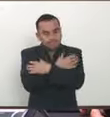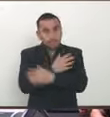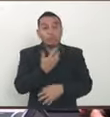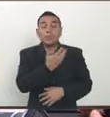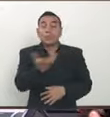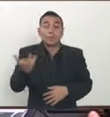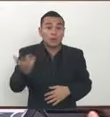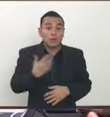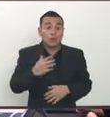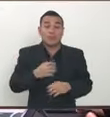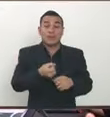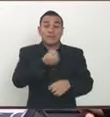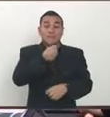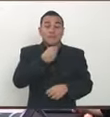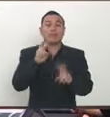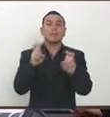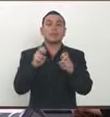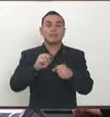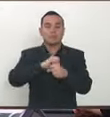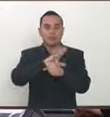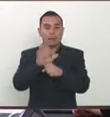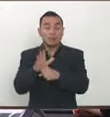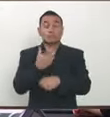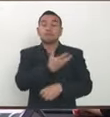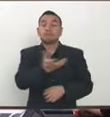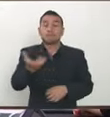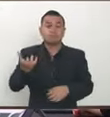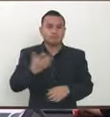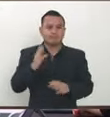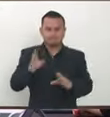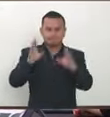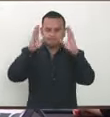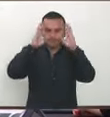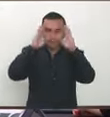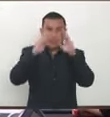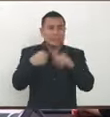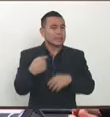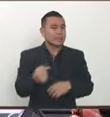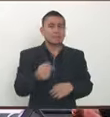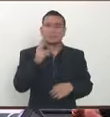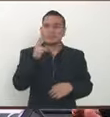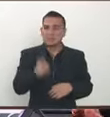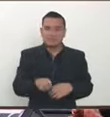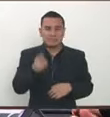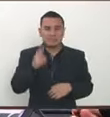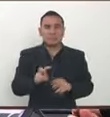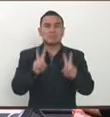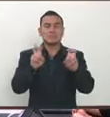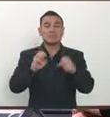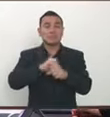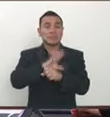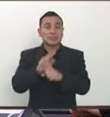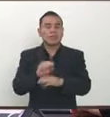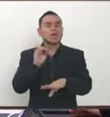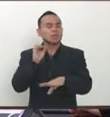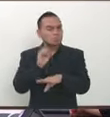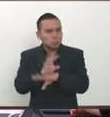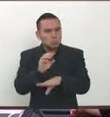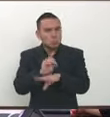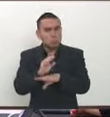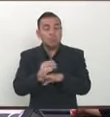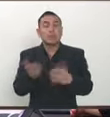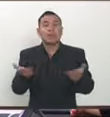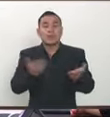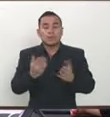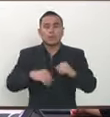su comunicación a informar a la población, mantenerla informada cada segundo de lo que está pasando, dar recomendaciones, incluso han